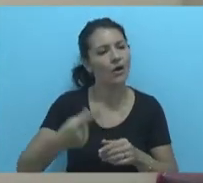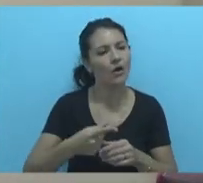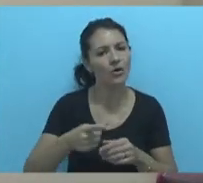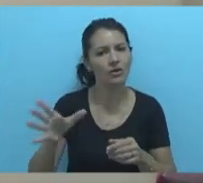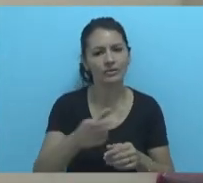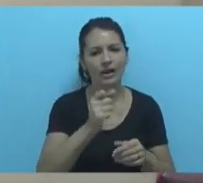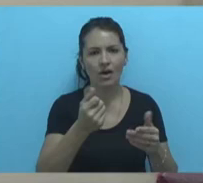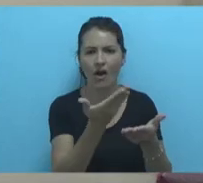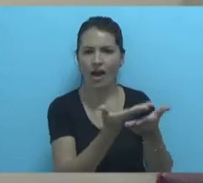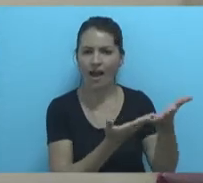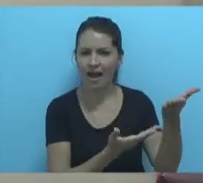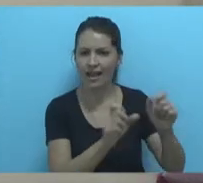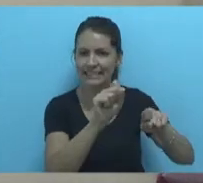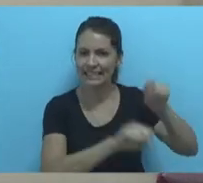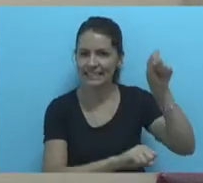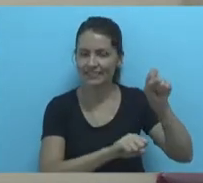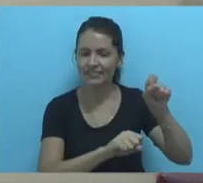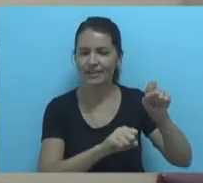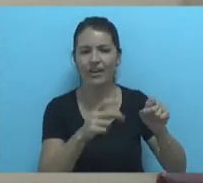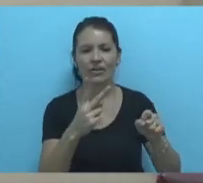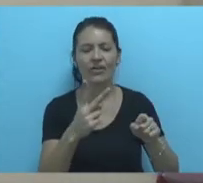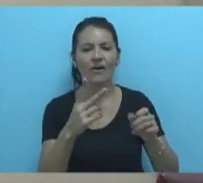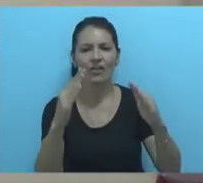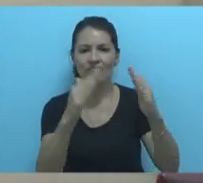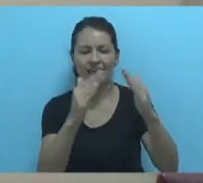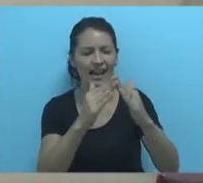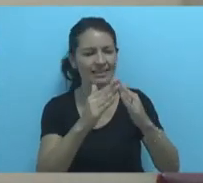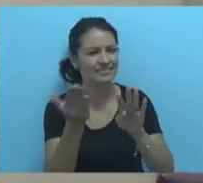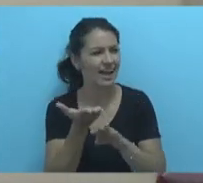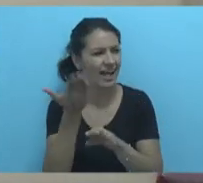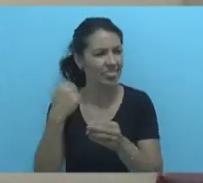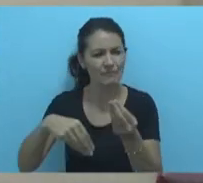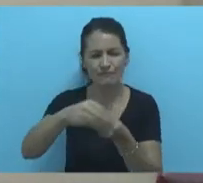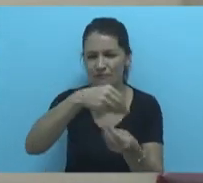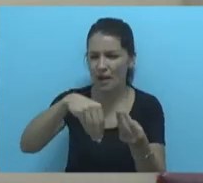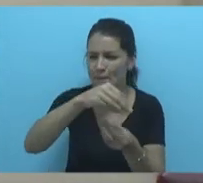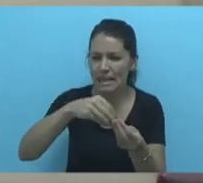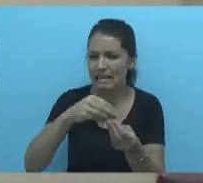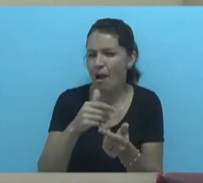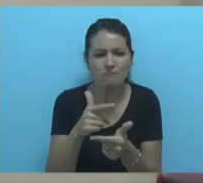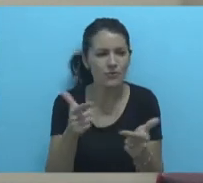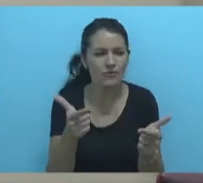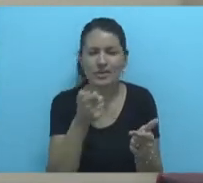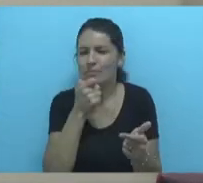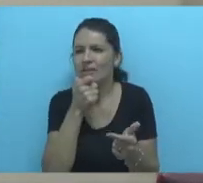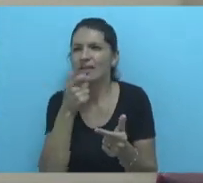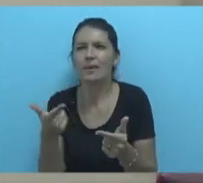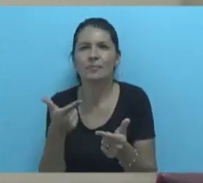El certificado de vivienda es ese papel que las familias no tenían a la hora de que venían esos